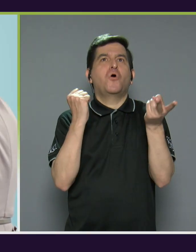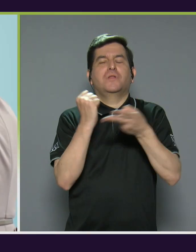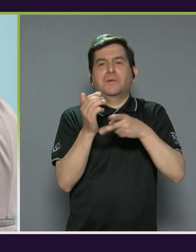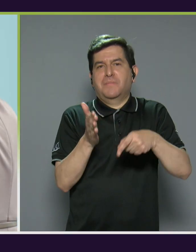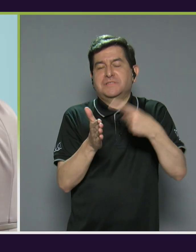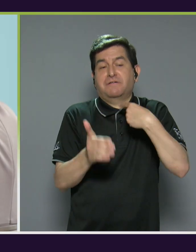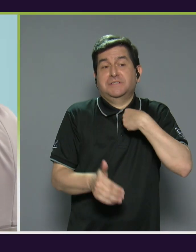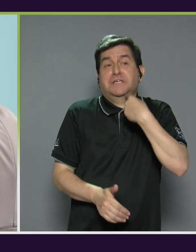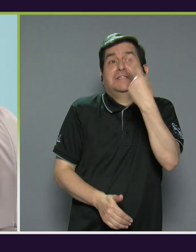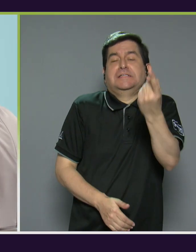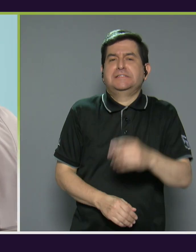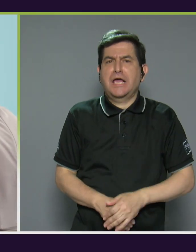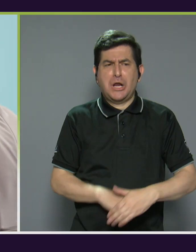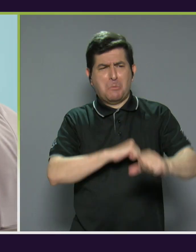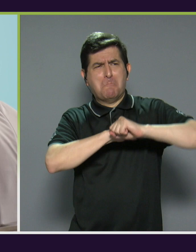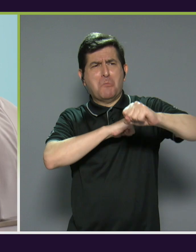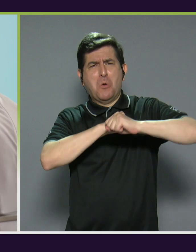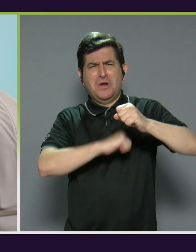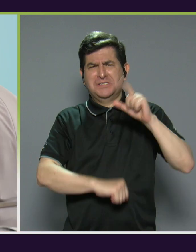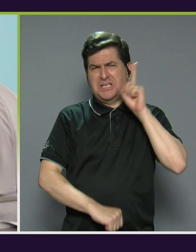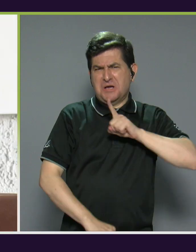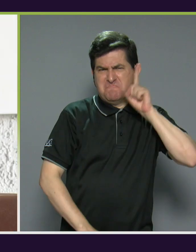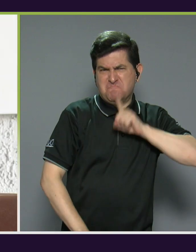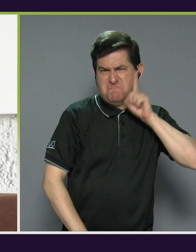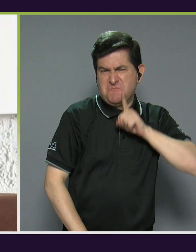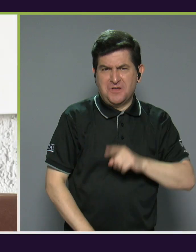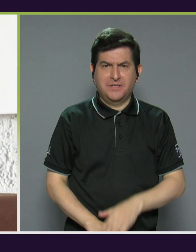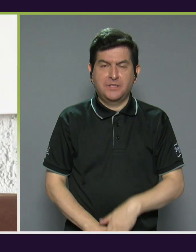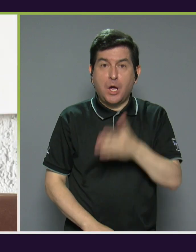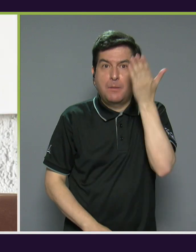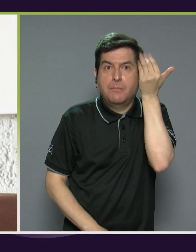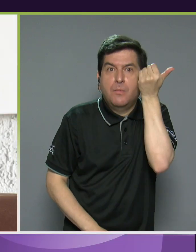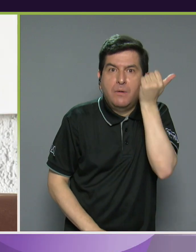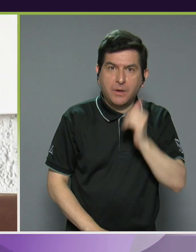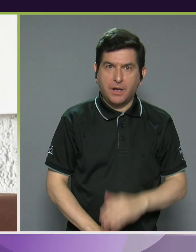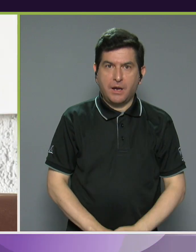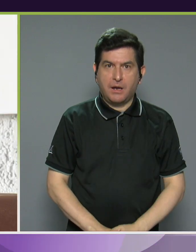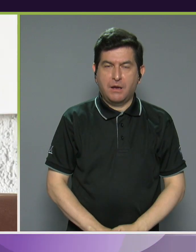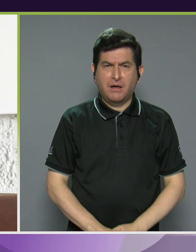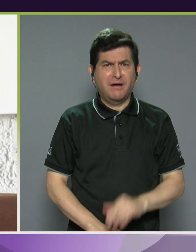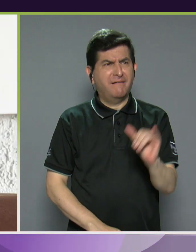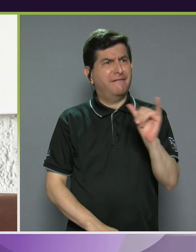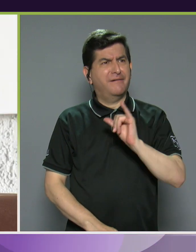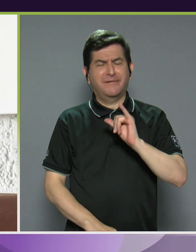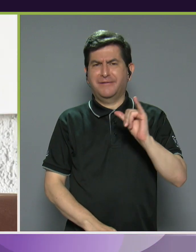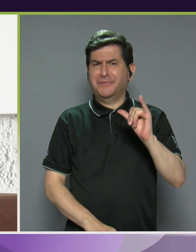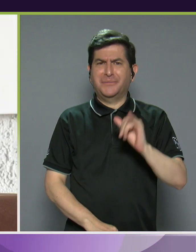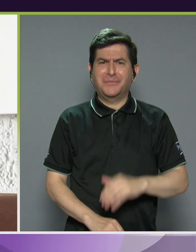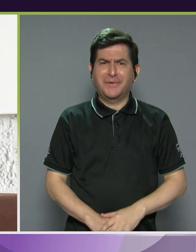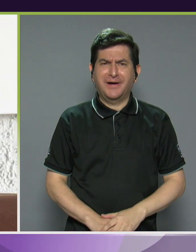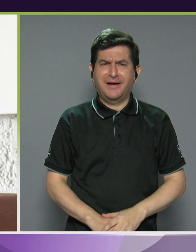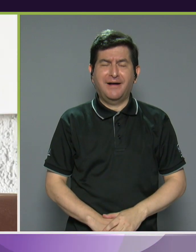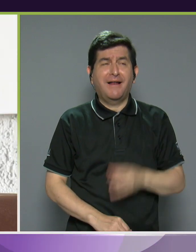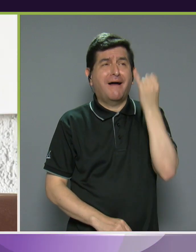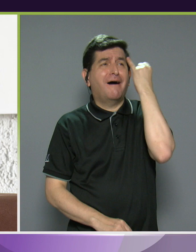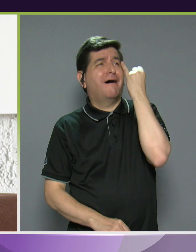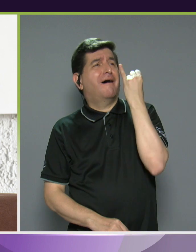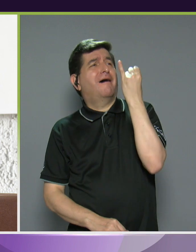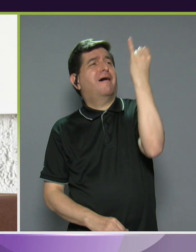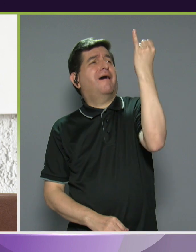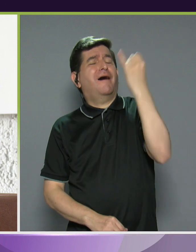Muchas veces, por eso a veces uno dice, bueno, la publicidad me está engañando, porque así como